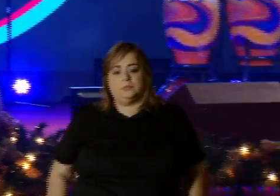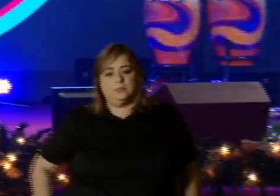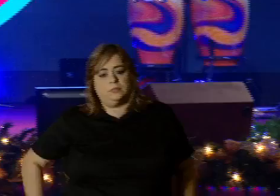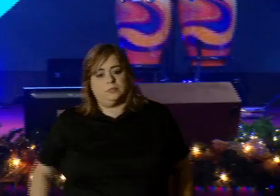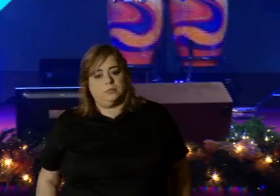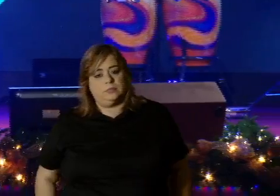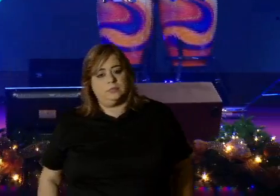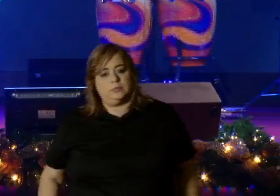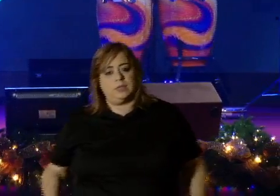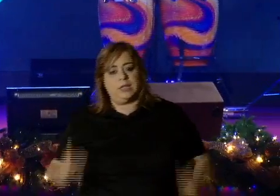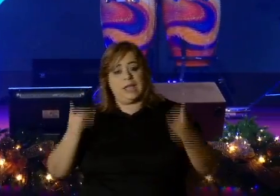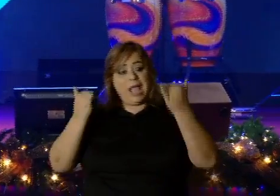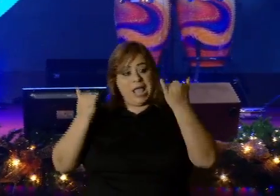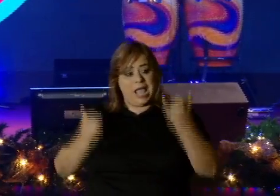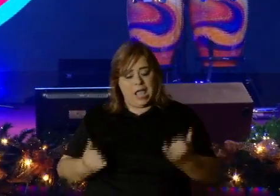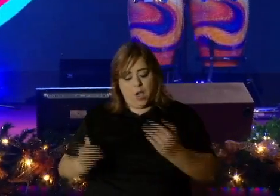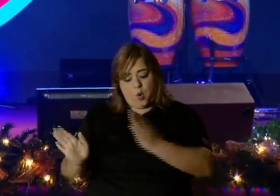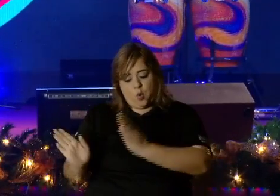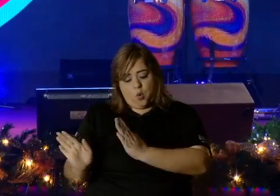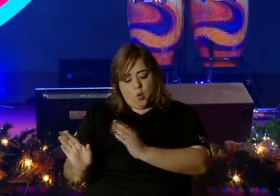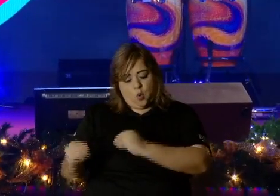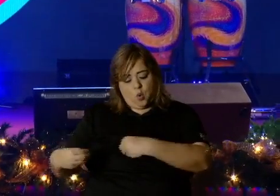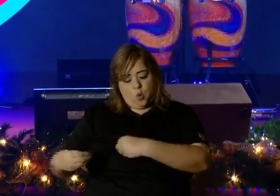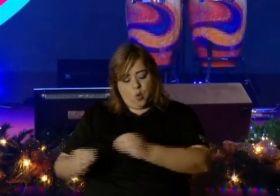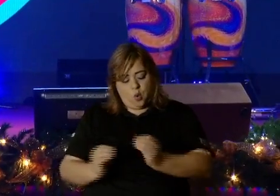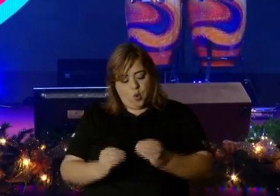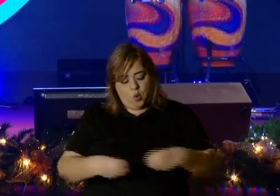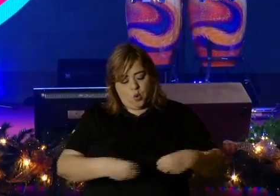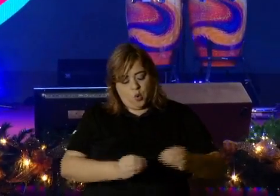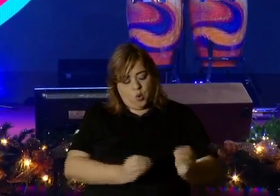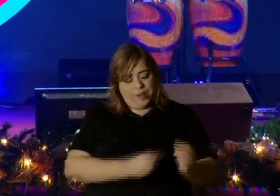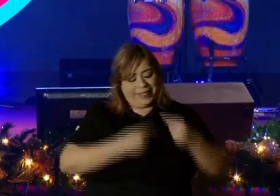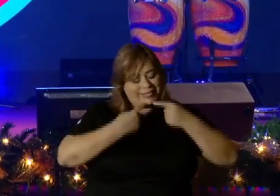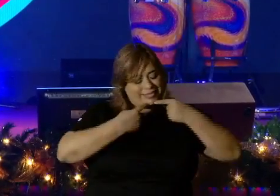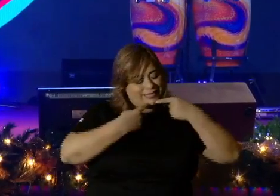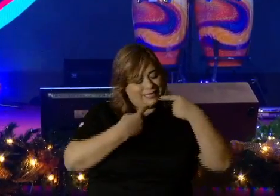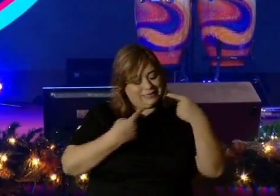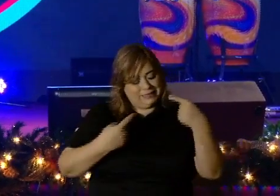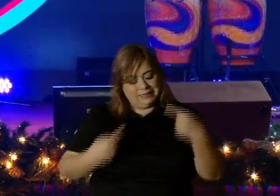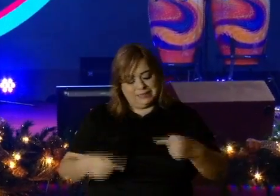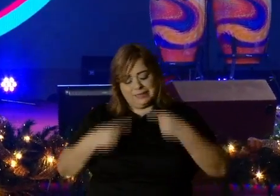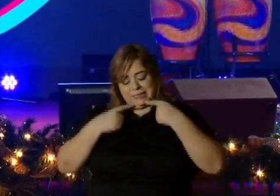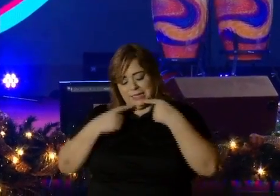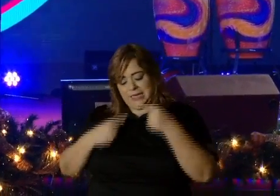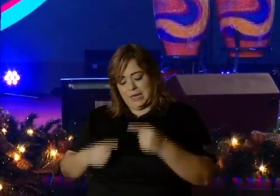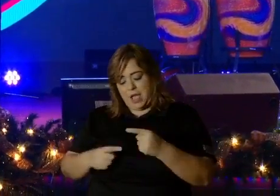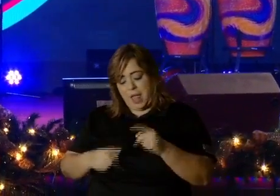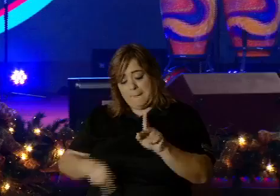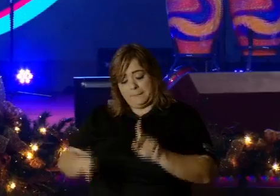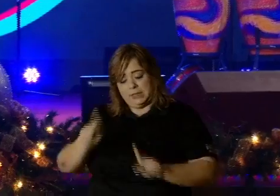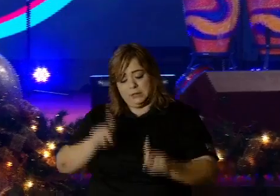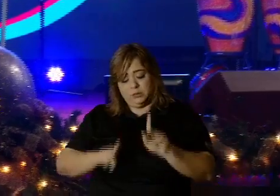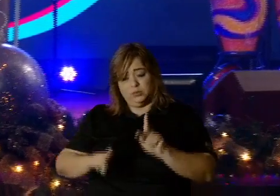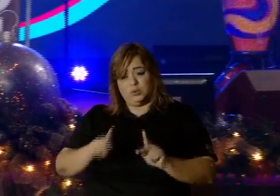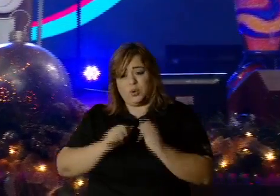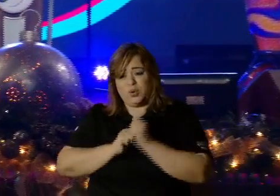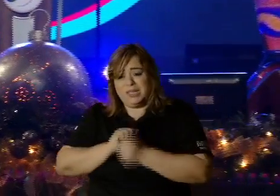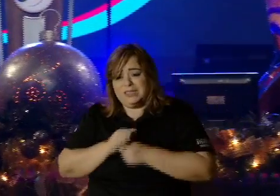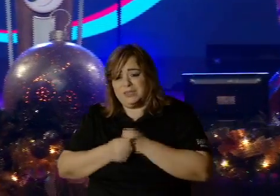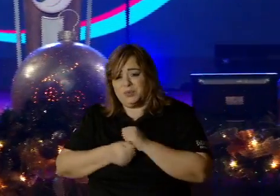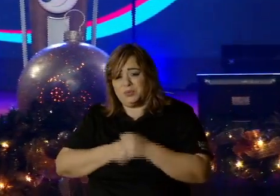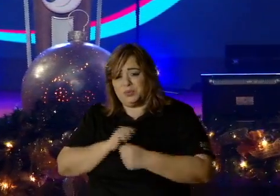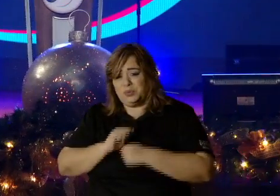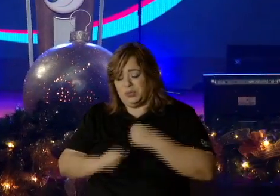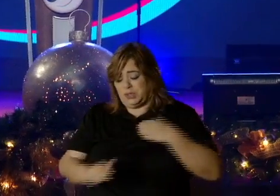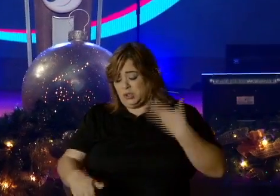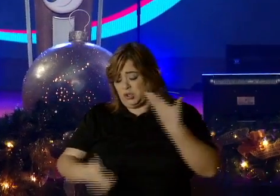A ordenar, ni siquiera sugerir, a ordenar. Y a los afligidos de Sion llegó el momento que